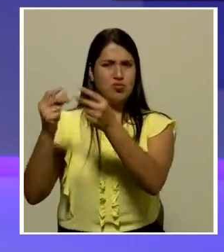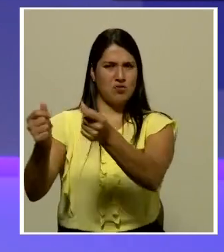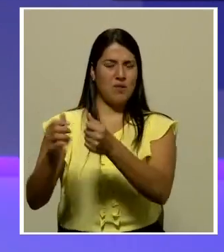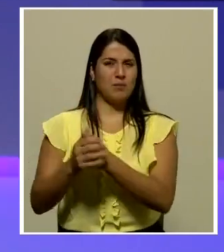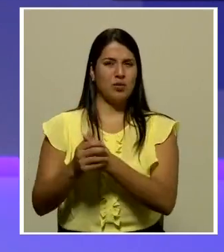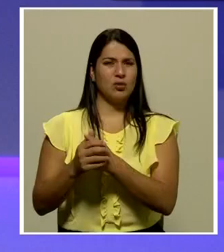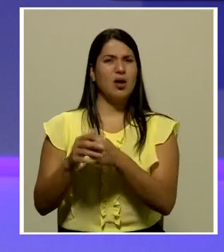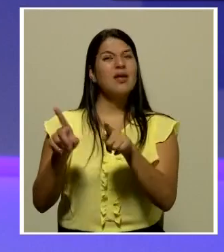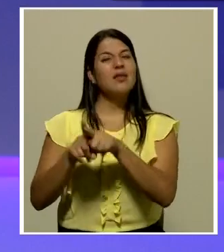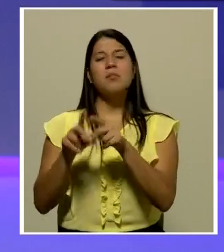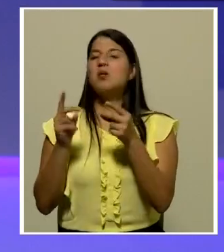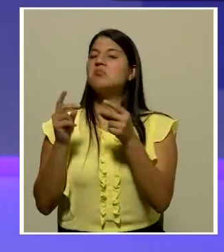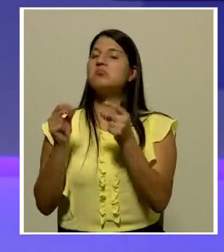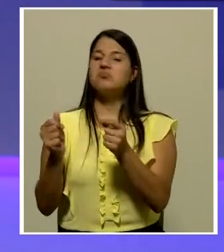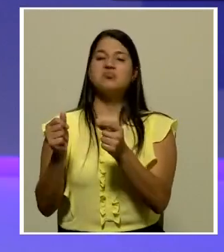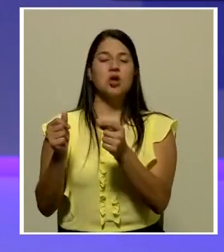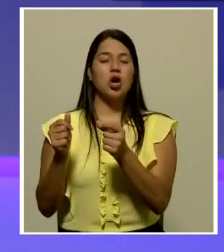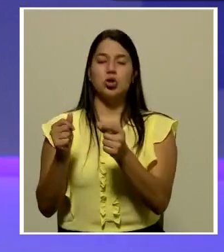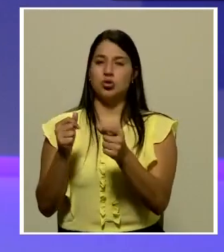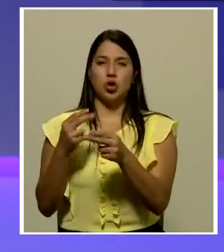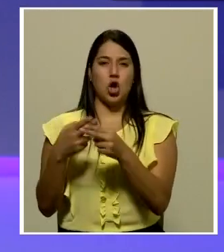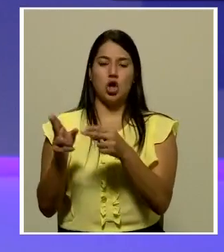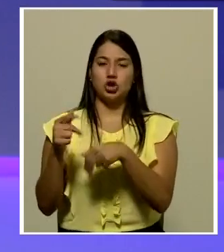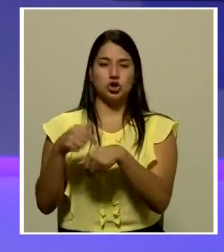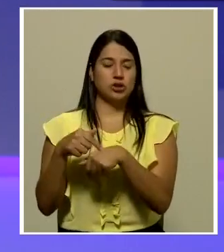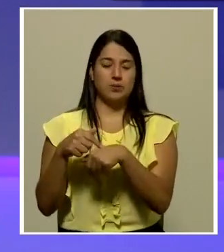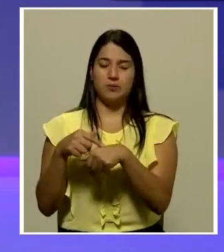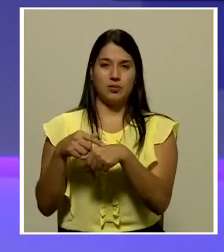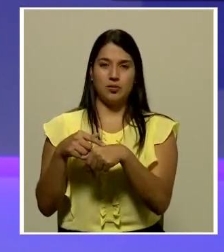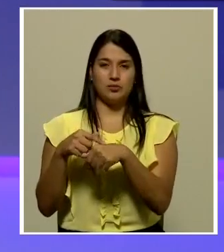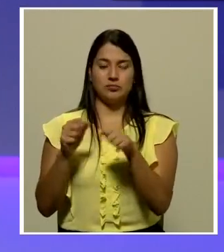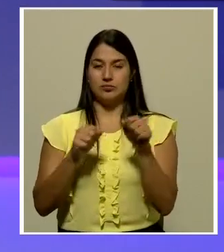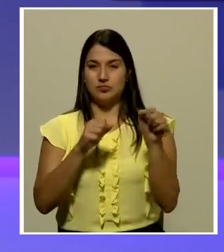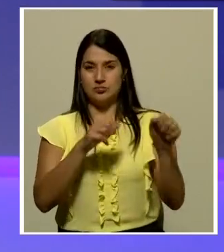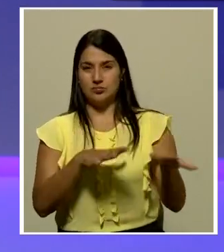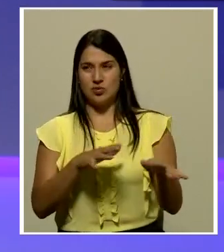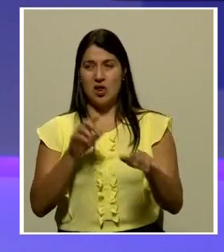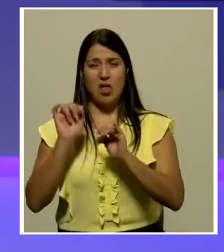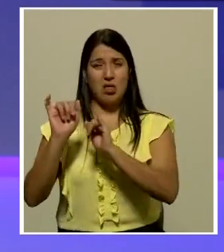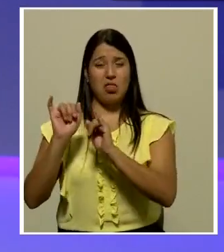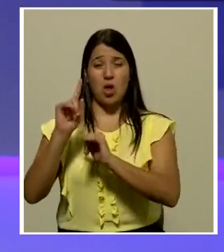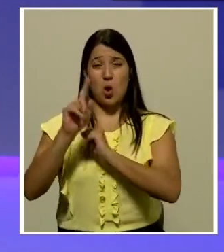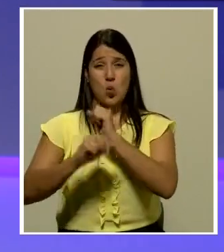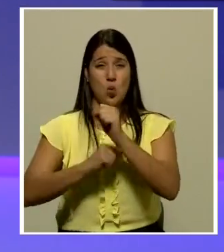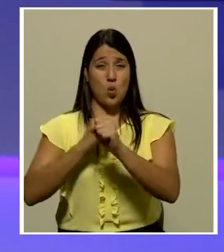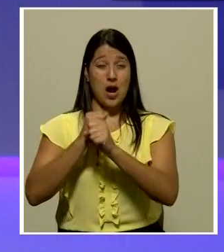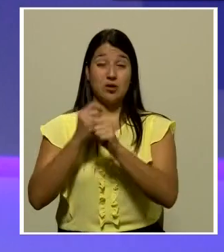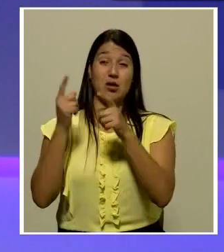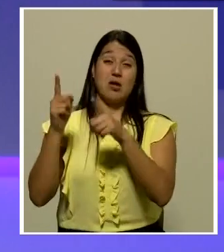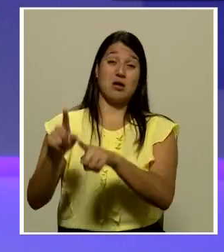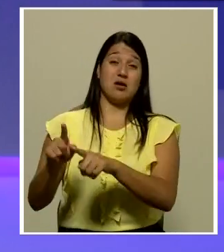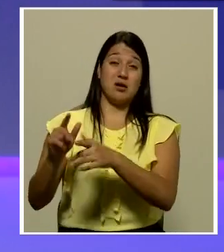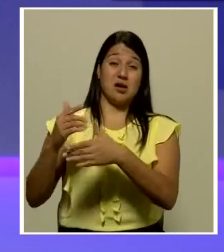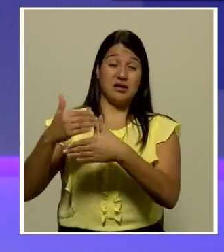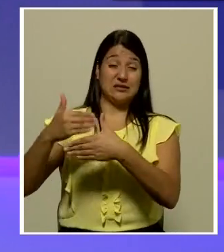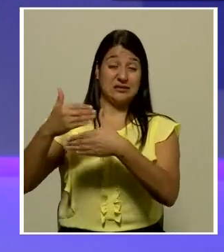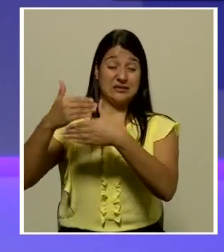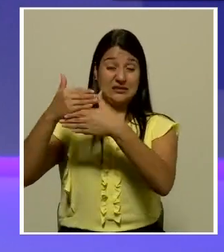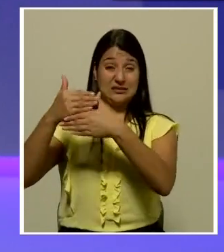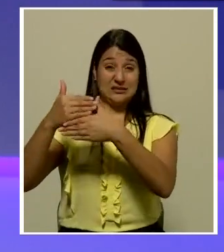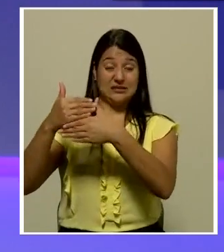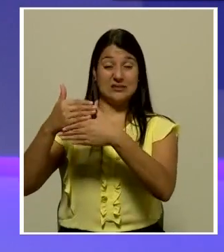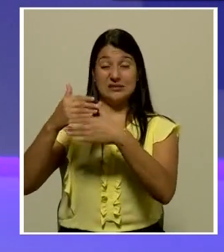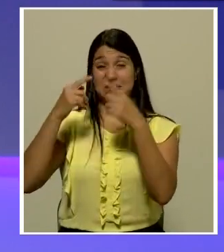un rápido descenso, porque al año de estar él en ese puesto, se dio todo este tema del cementazo, que es por el